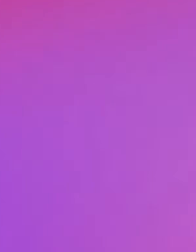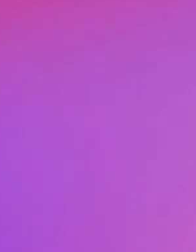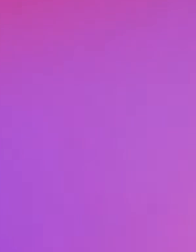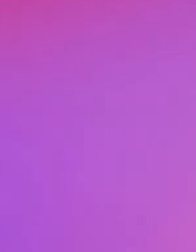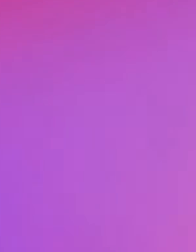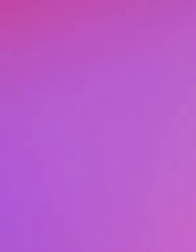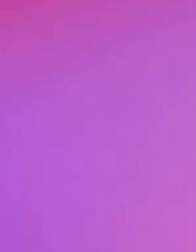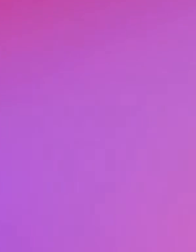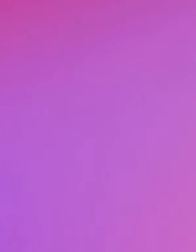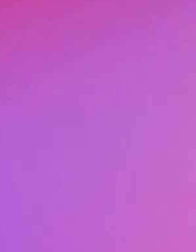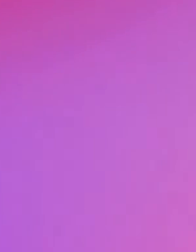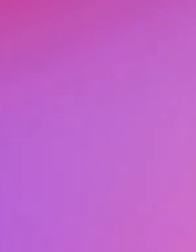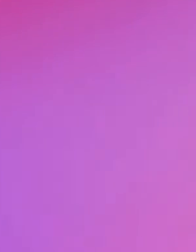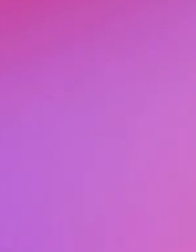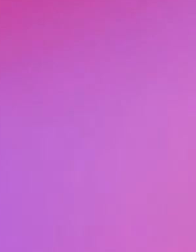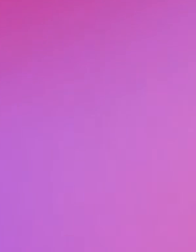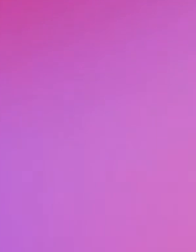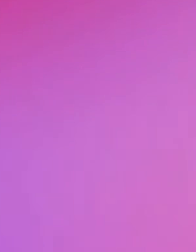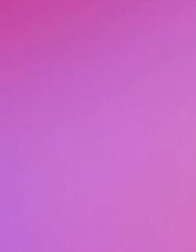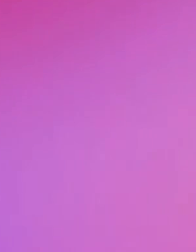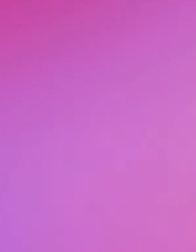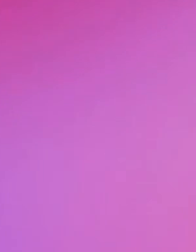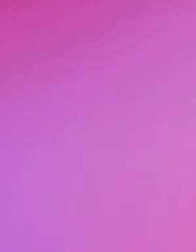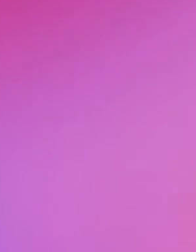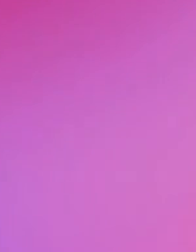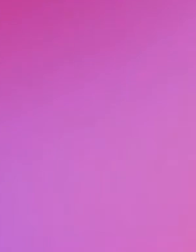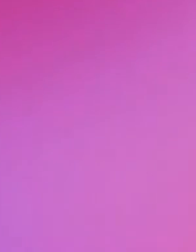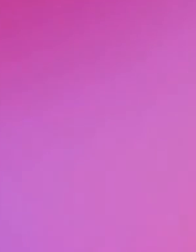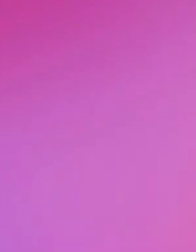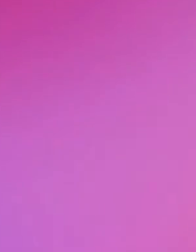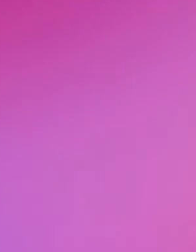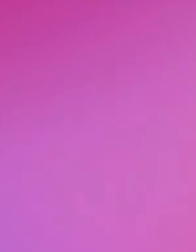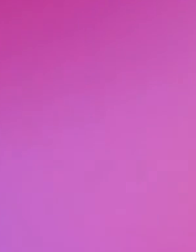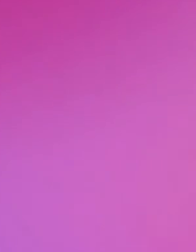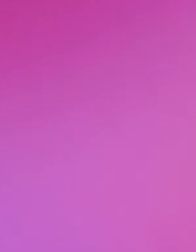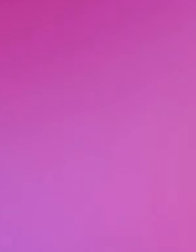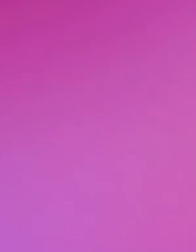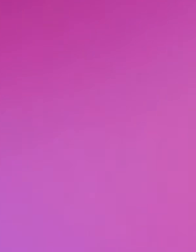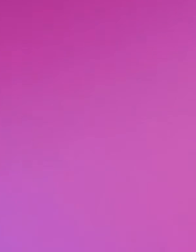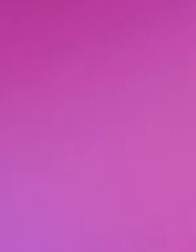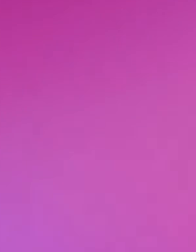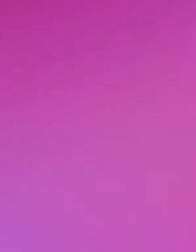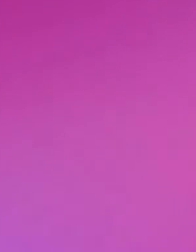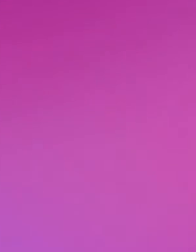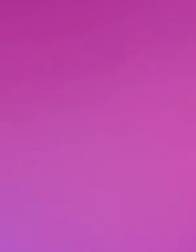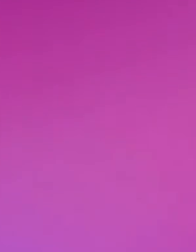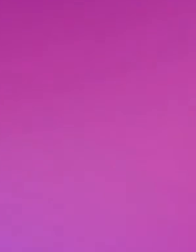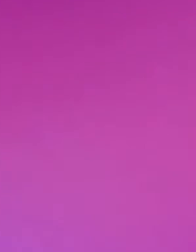nuevaescuelamexicana.cep.gov.mx y tripulantes.cep.gov.mx.